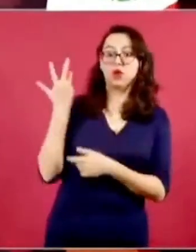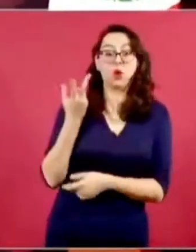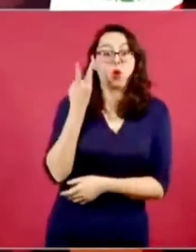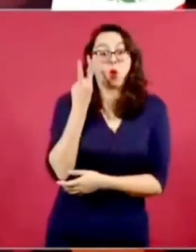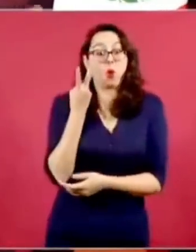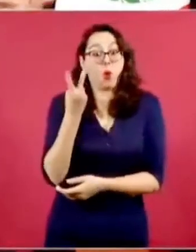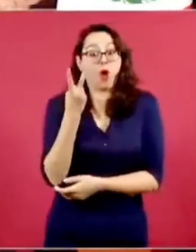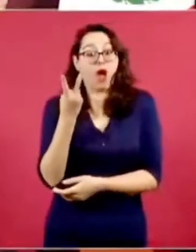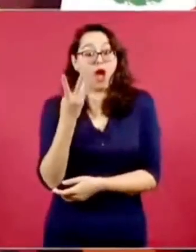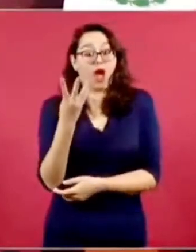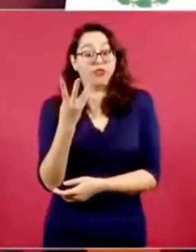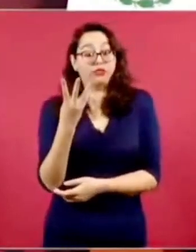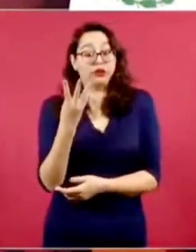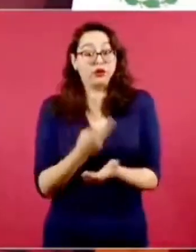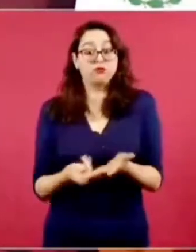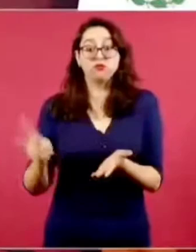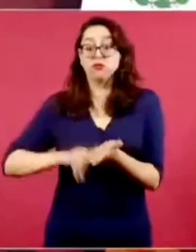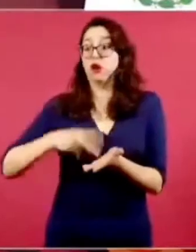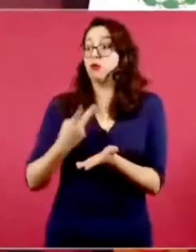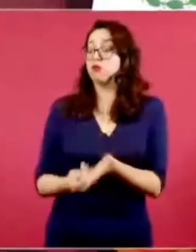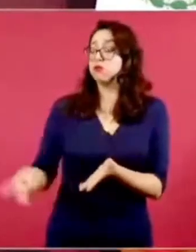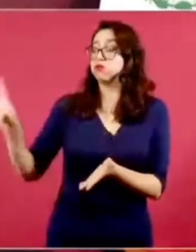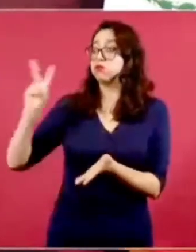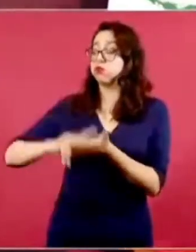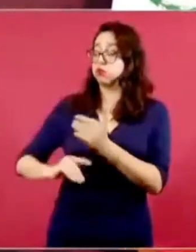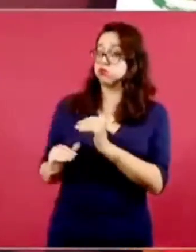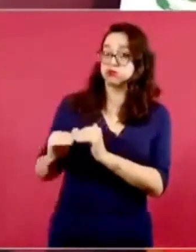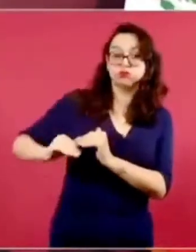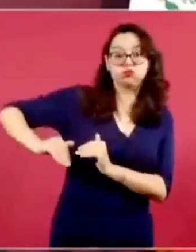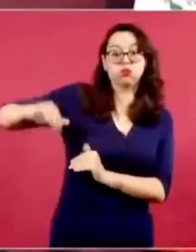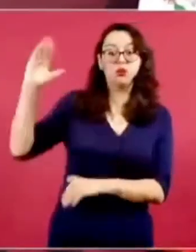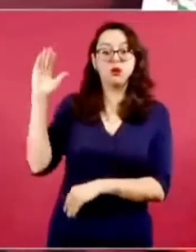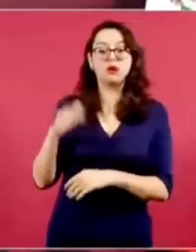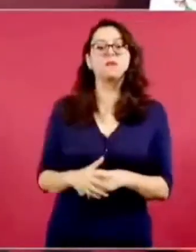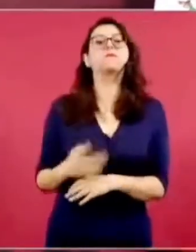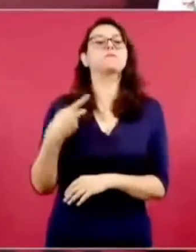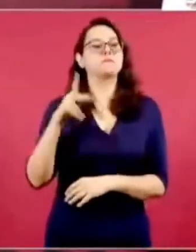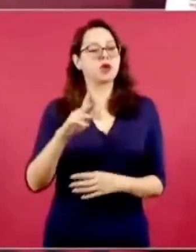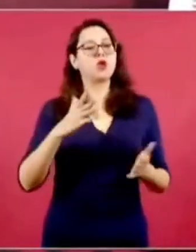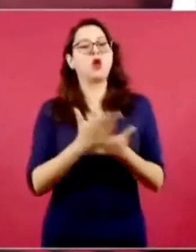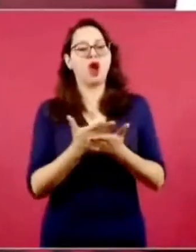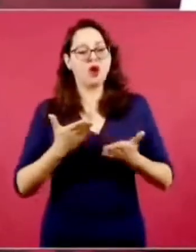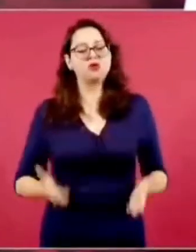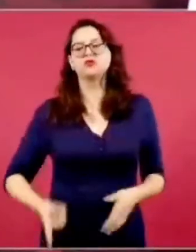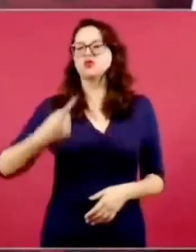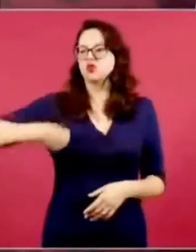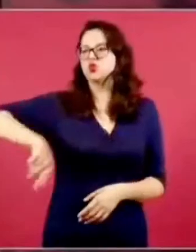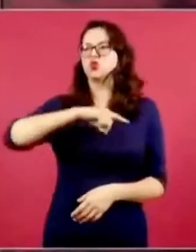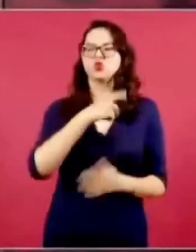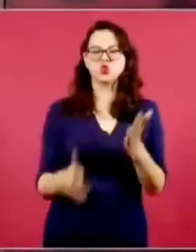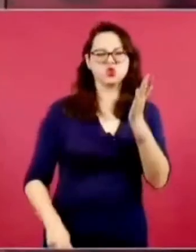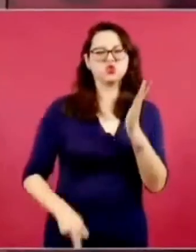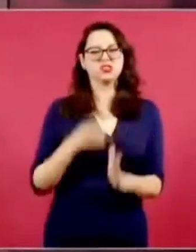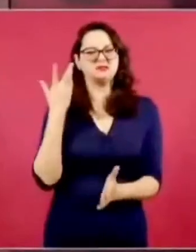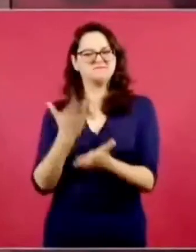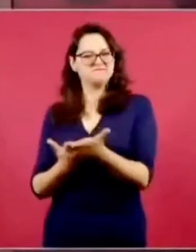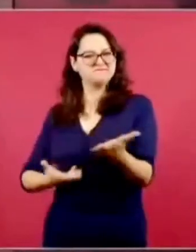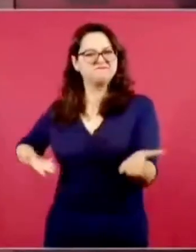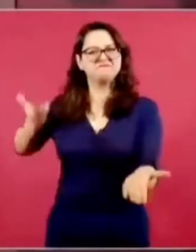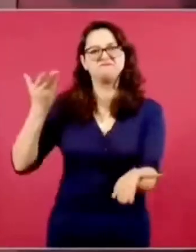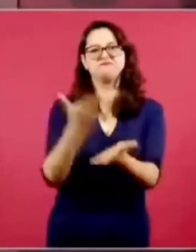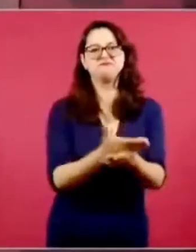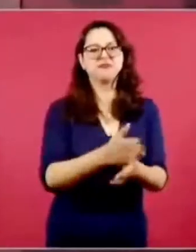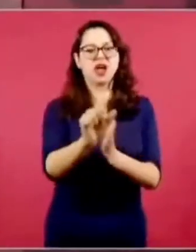Pero ahora vamos de nuevo con otra reforma, el 127, para